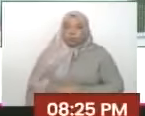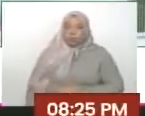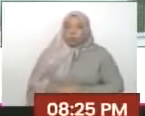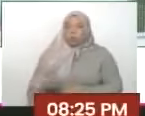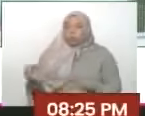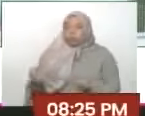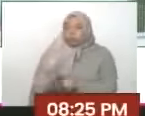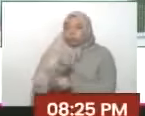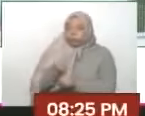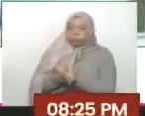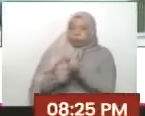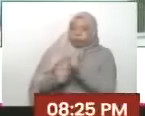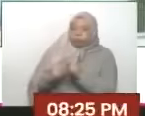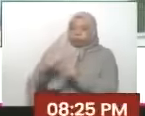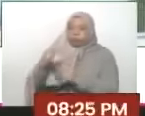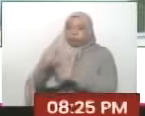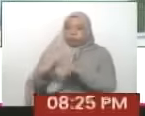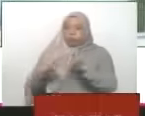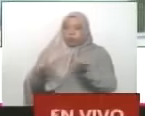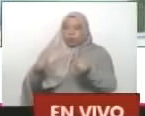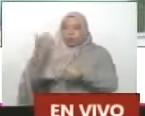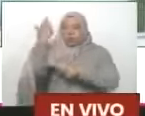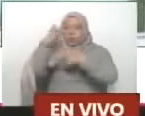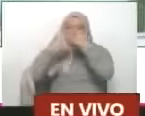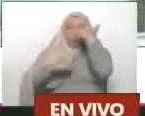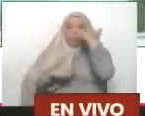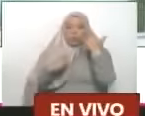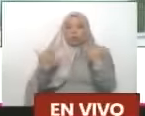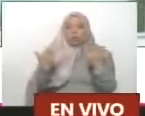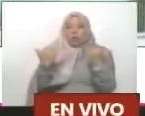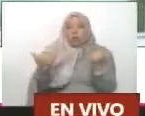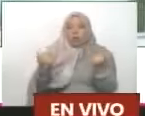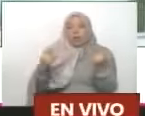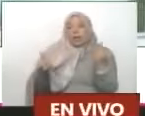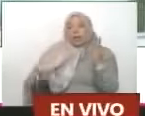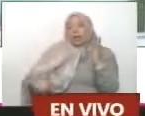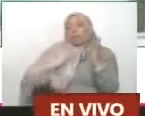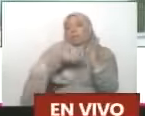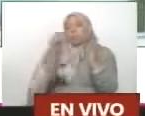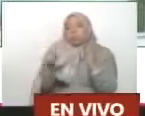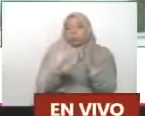Obras que arrancó el comandante Chávez y que hay que completarlas.